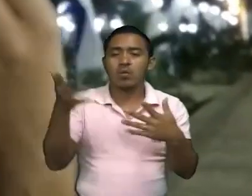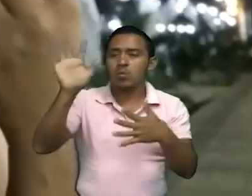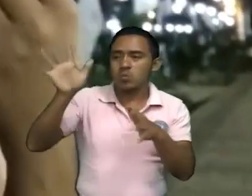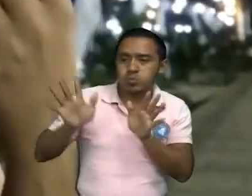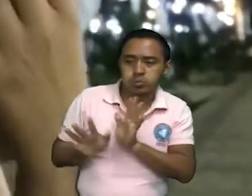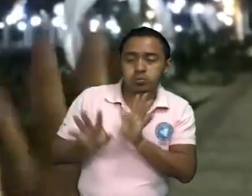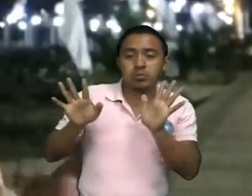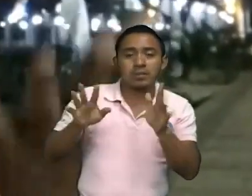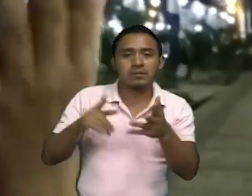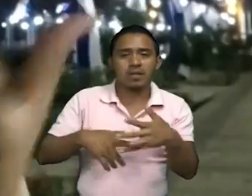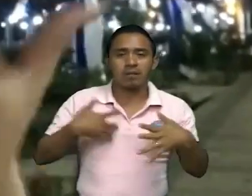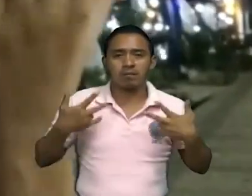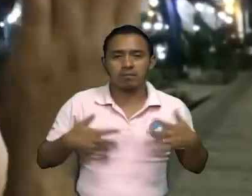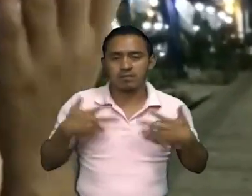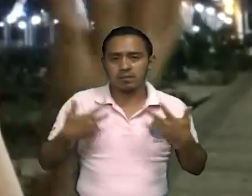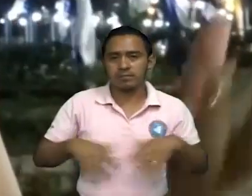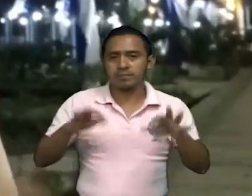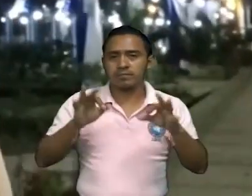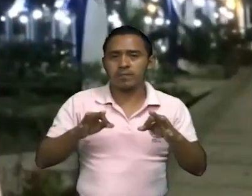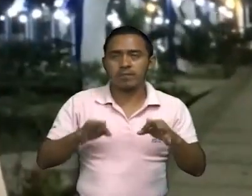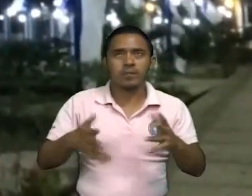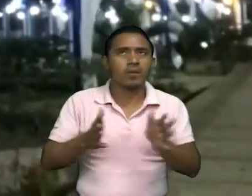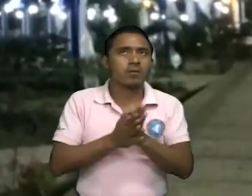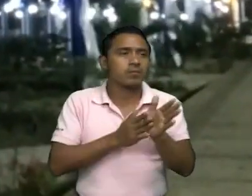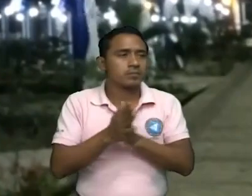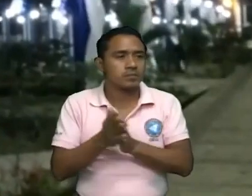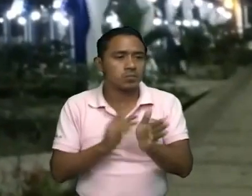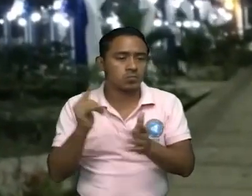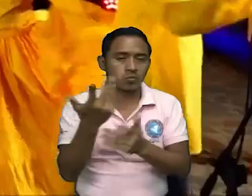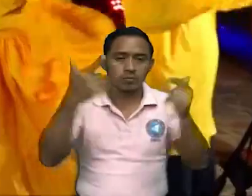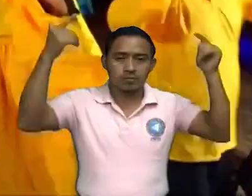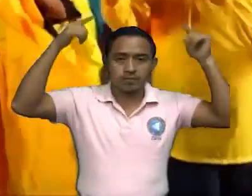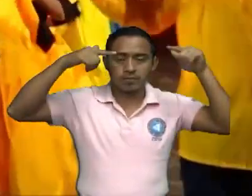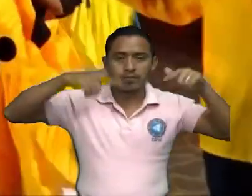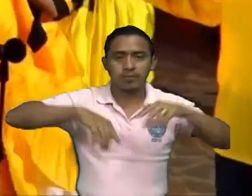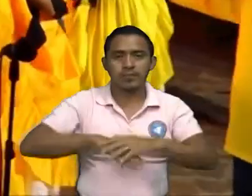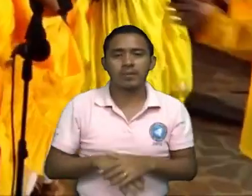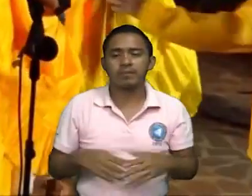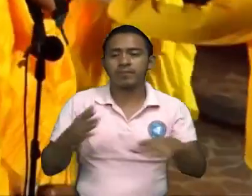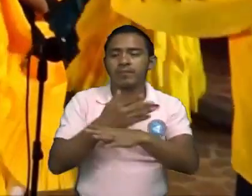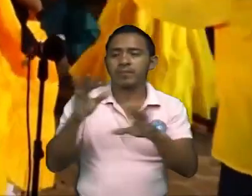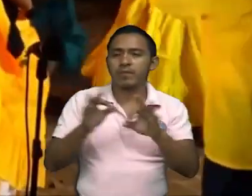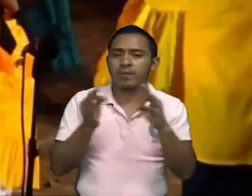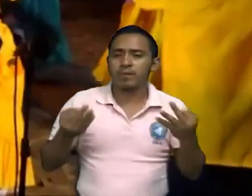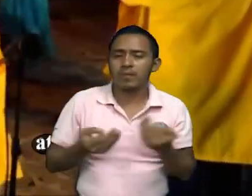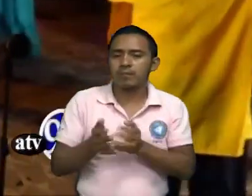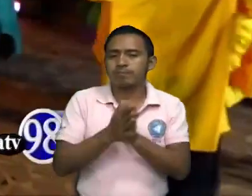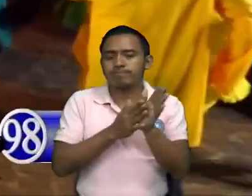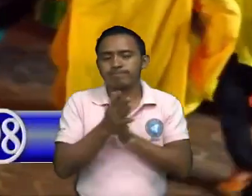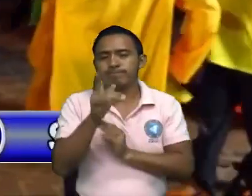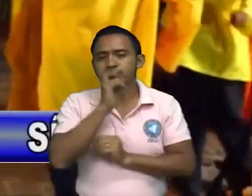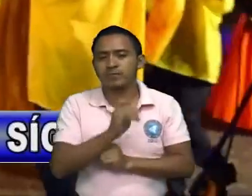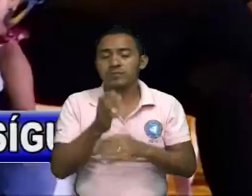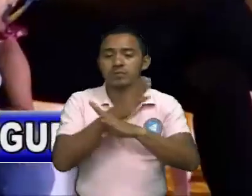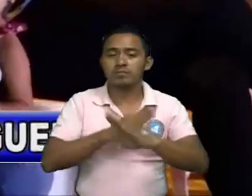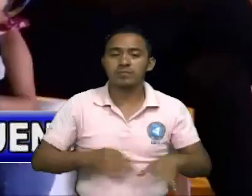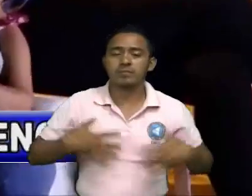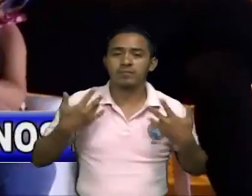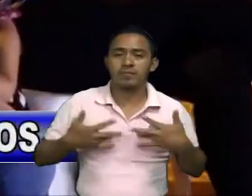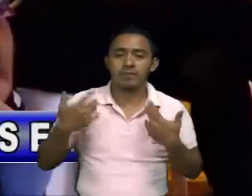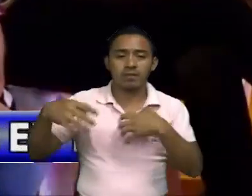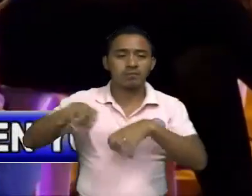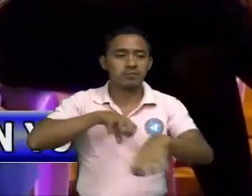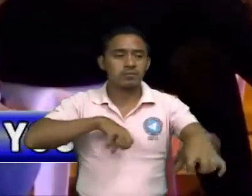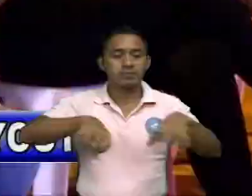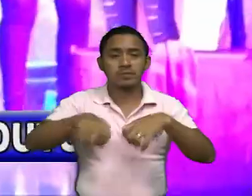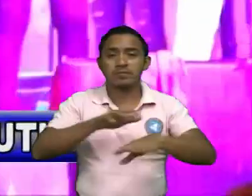una algarabía, con una alegría que disfrutamos todos los masayas. Las familias disfrutaron en paz y en alegría de la actividad